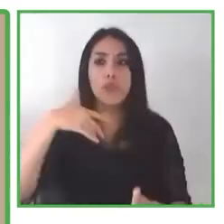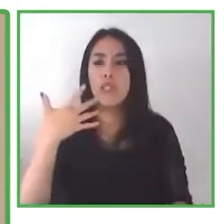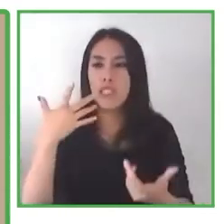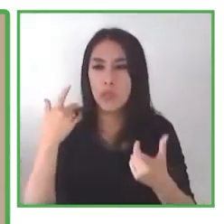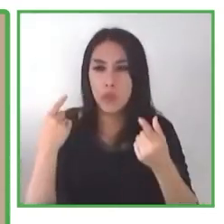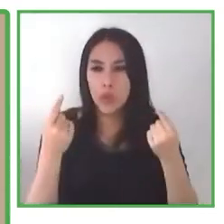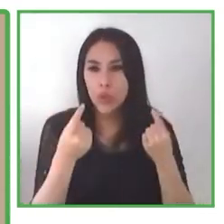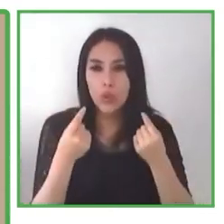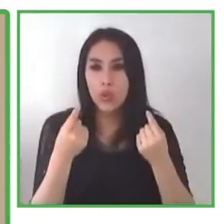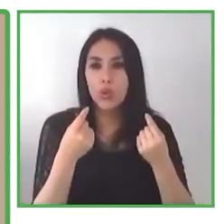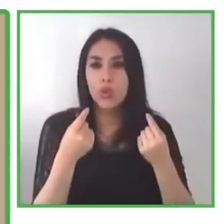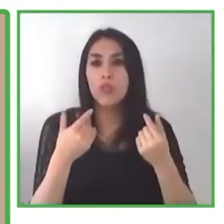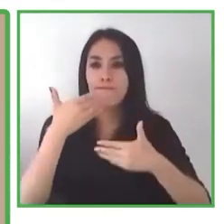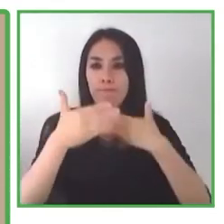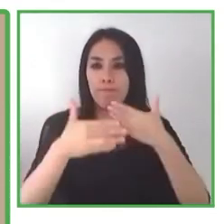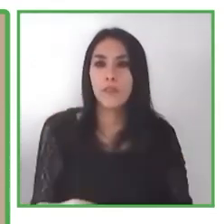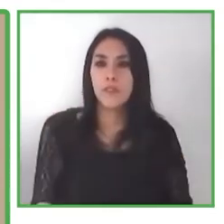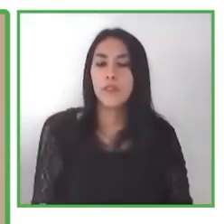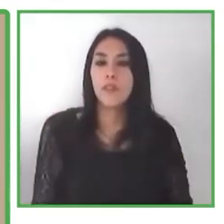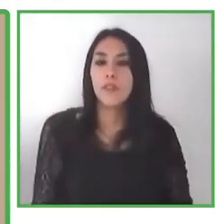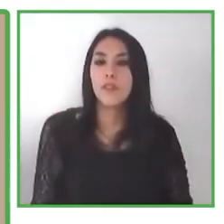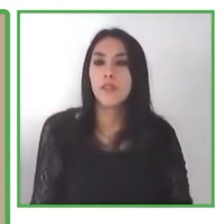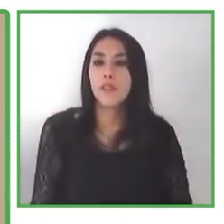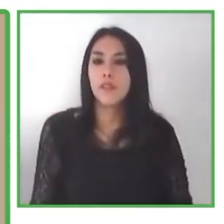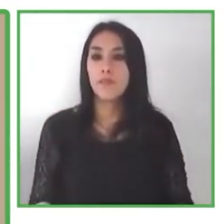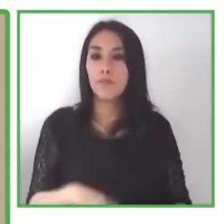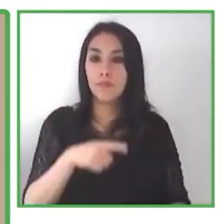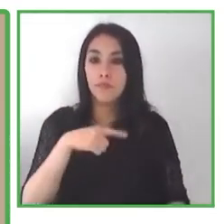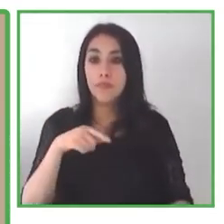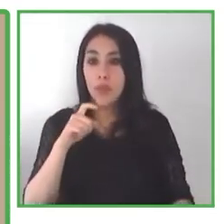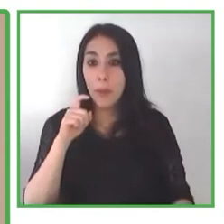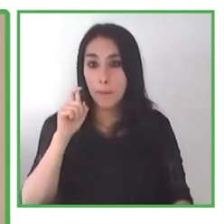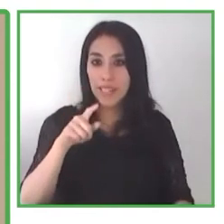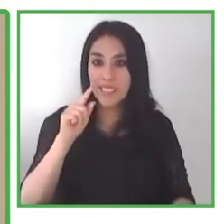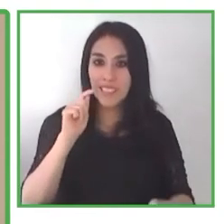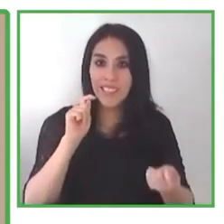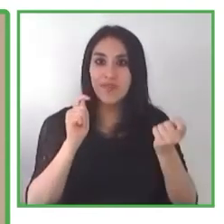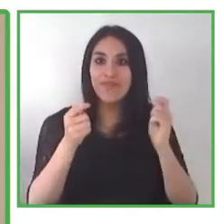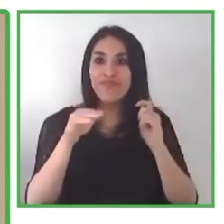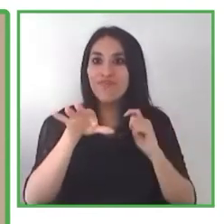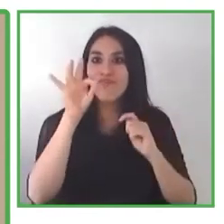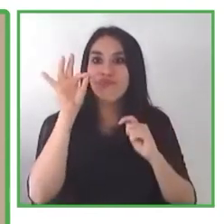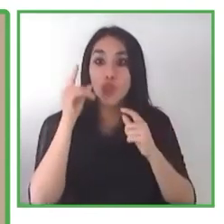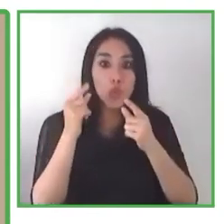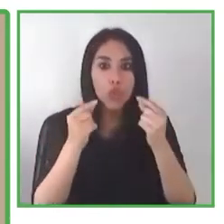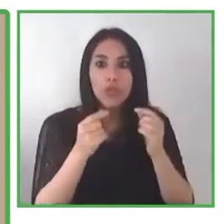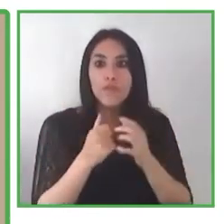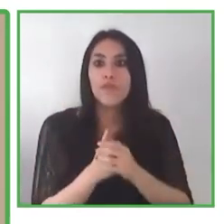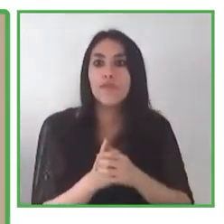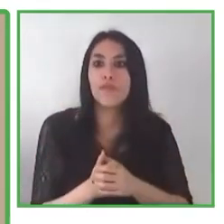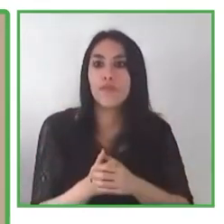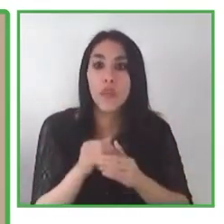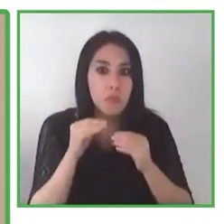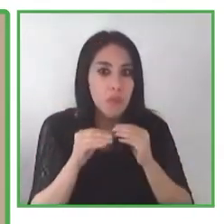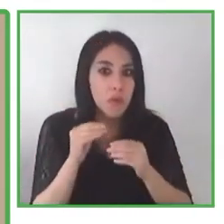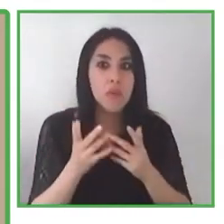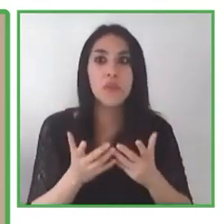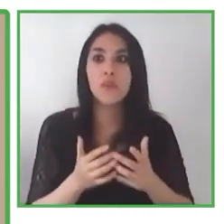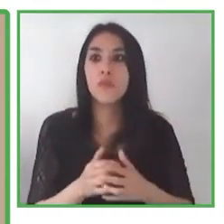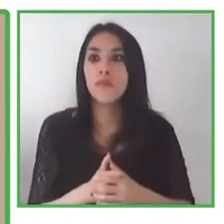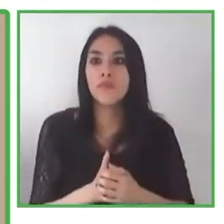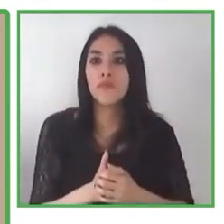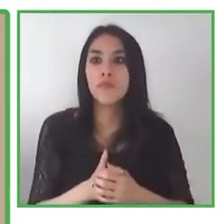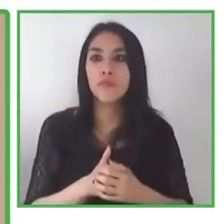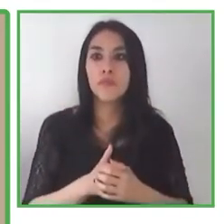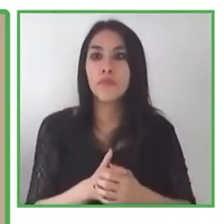necesidades, y nosotros debemos adaptarnos y encontrar soluciones para problemas y soluciones en la vida que las